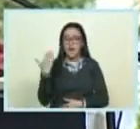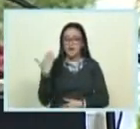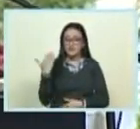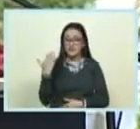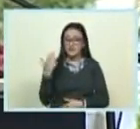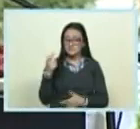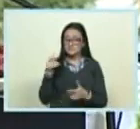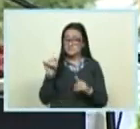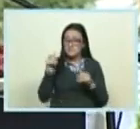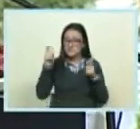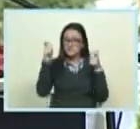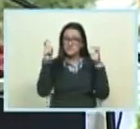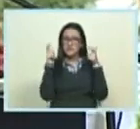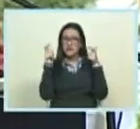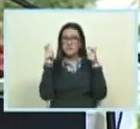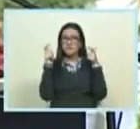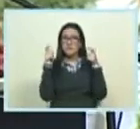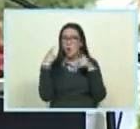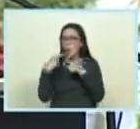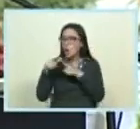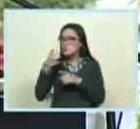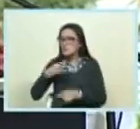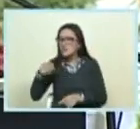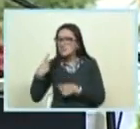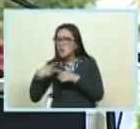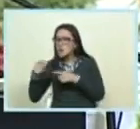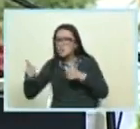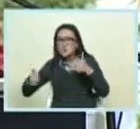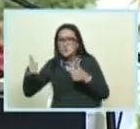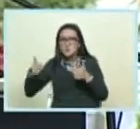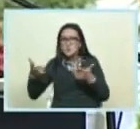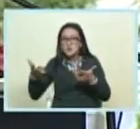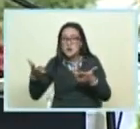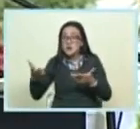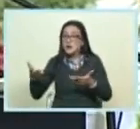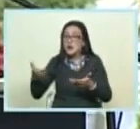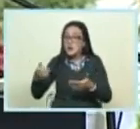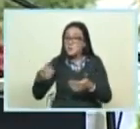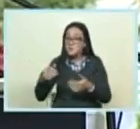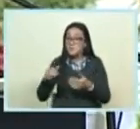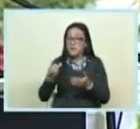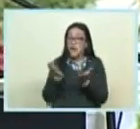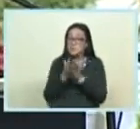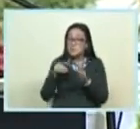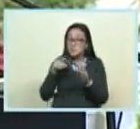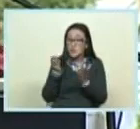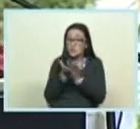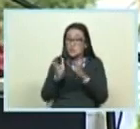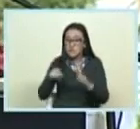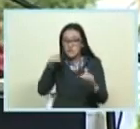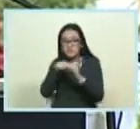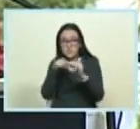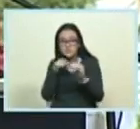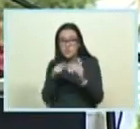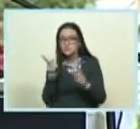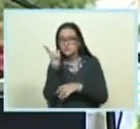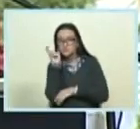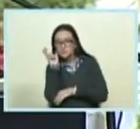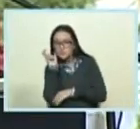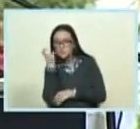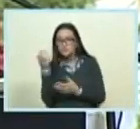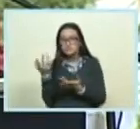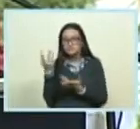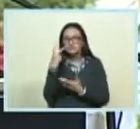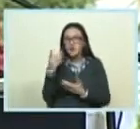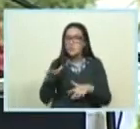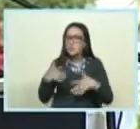amado comandante, recibió en el Palacio Presidencial al movimiento estudiantil para escucharlo, para tomarlo en